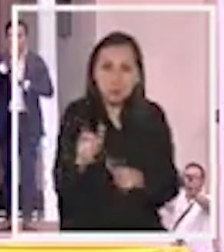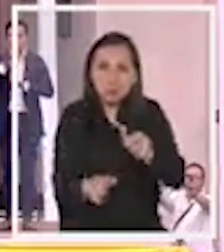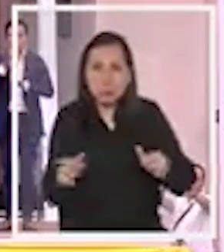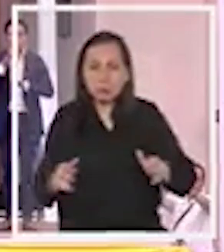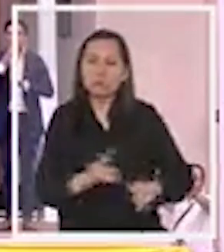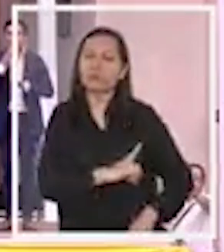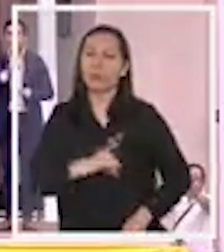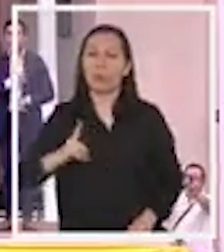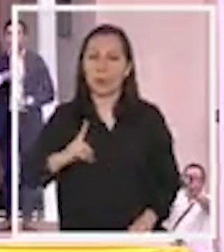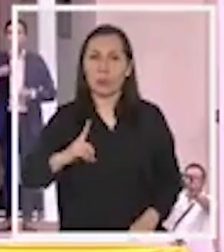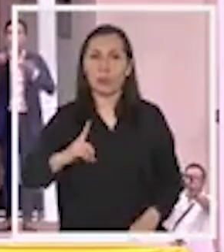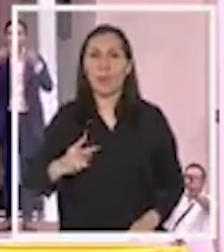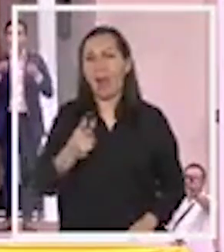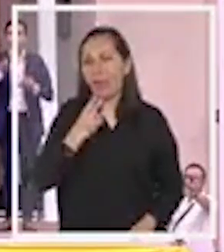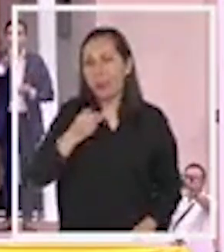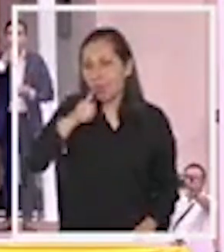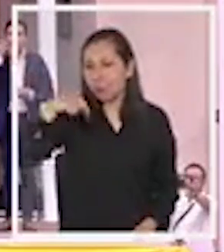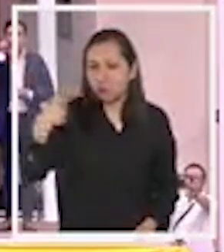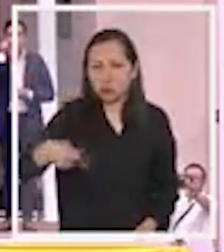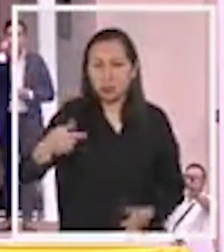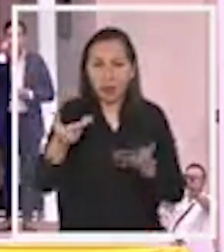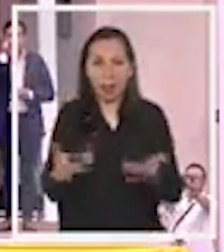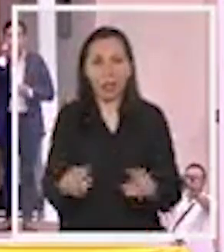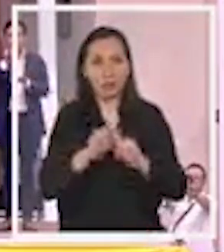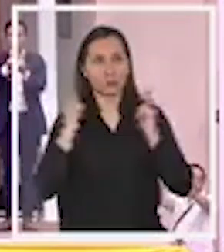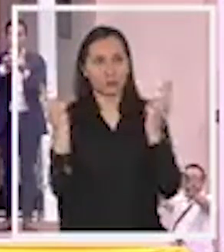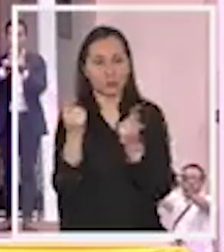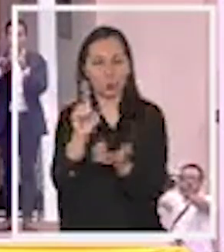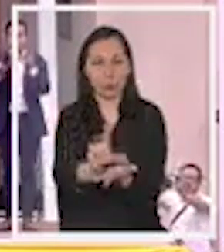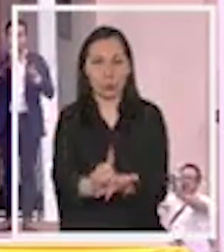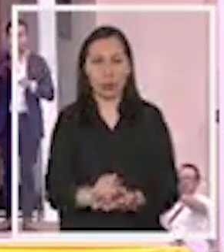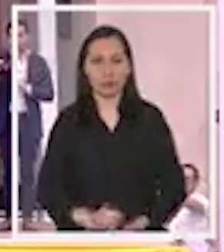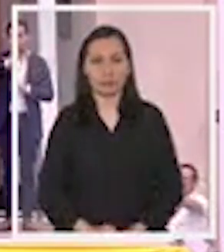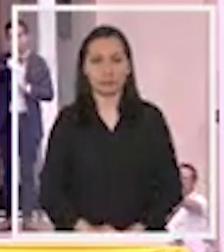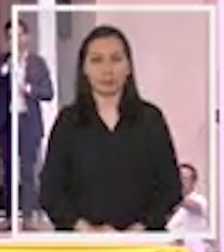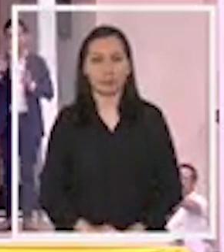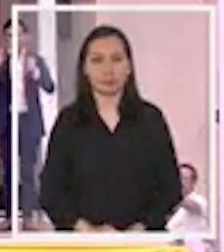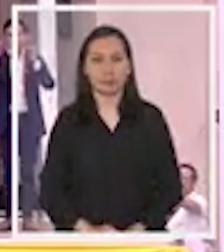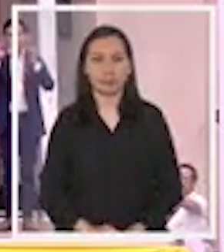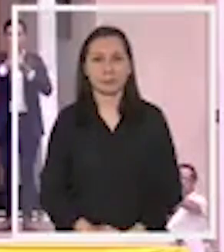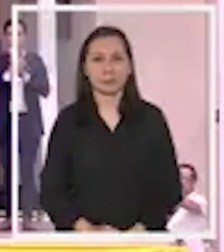mayor dignidad para la vida cotidiana en estos espacios.